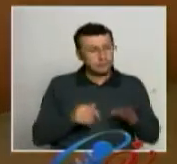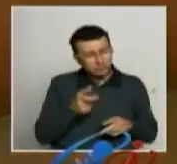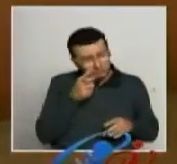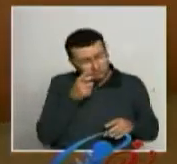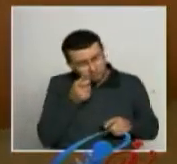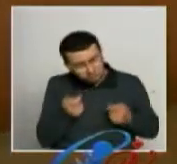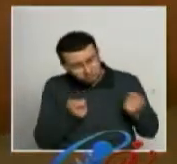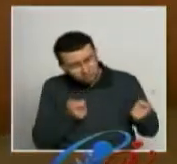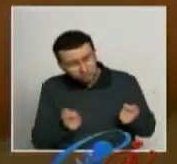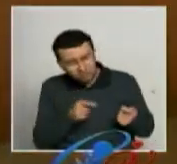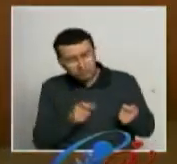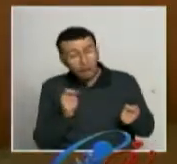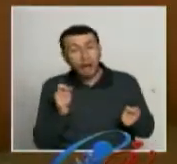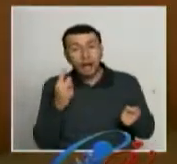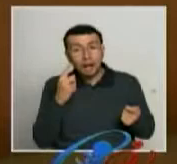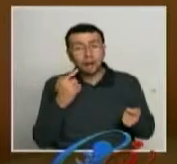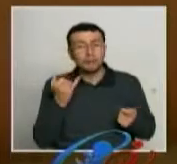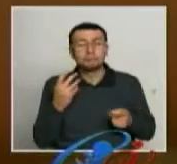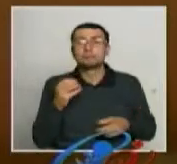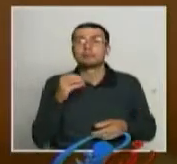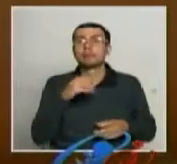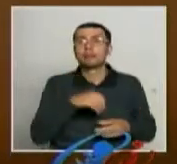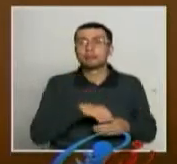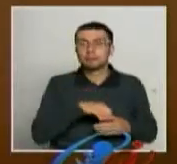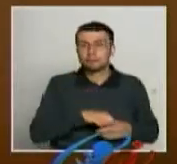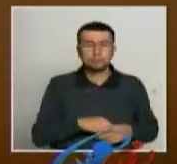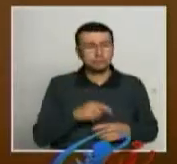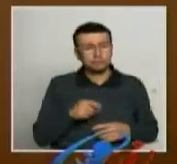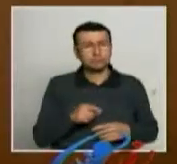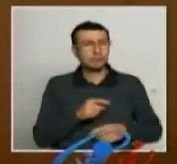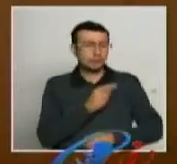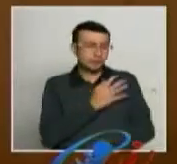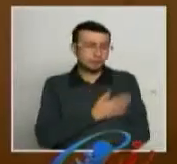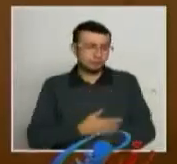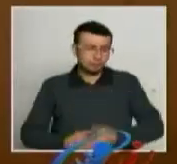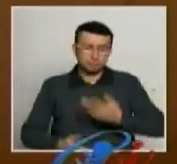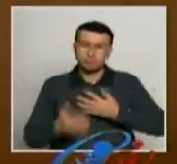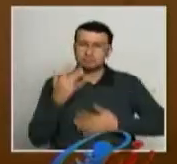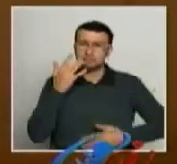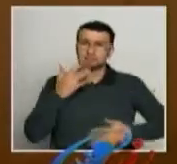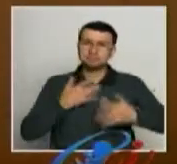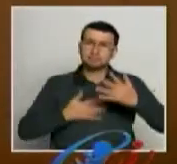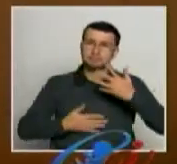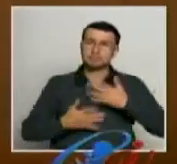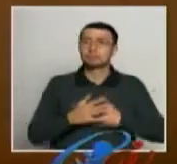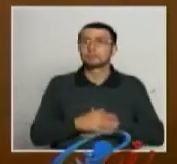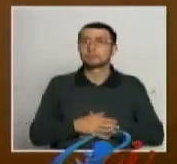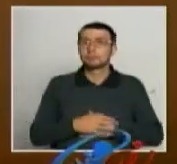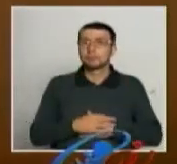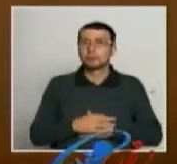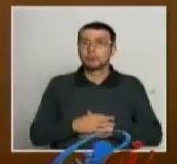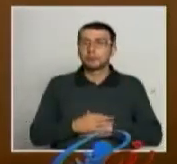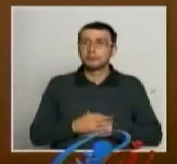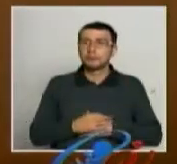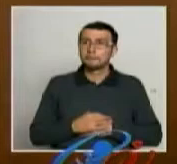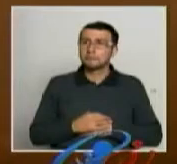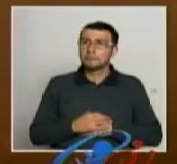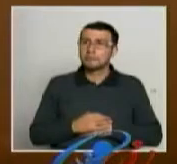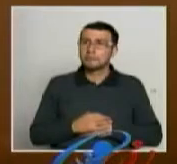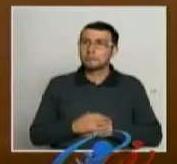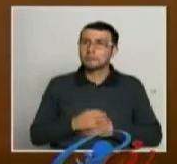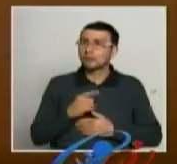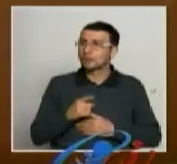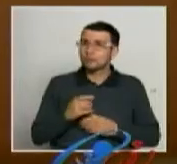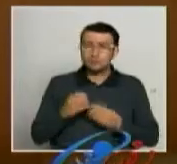de algo que está ocurriendo dentro de nuestro organismo, dentro de nuestro sistema circulatorio a nivel de los miembros inferiores. Y es el sitio donde más